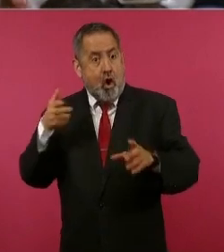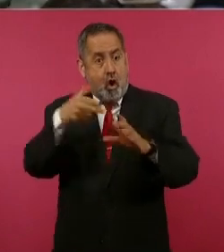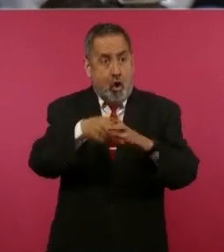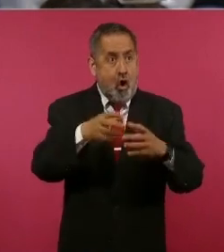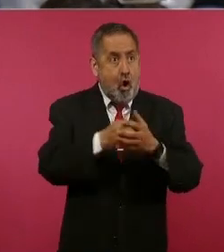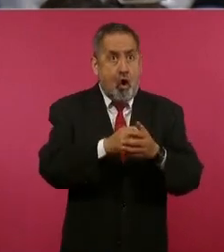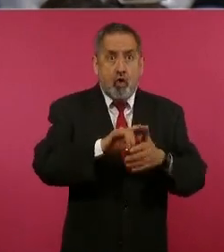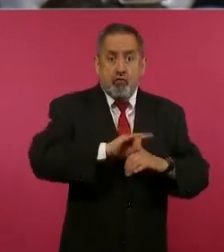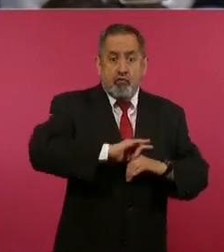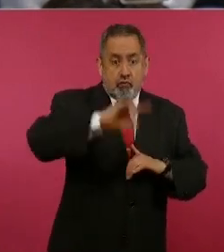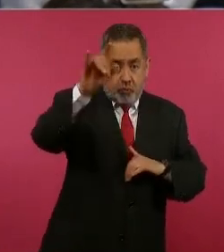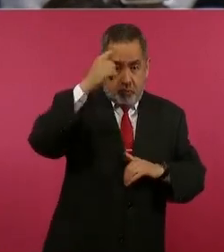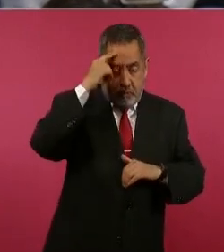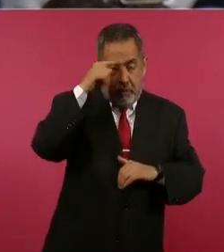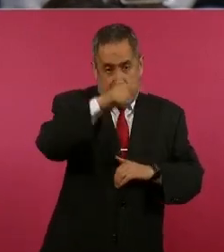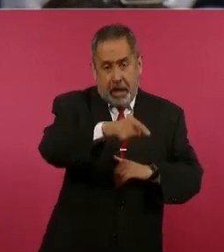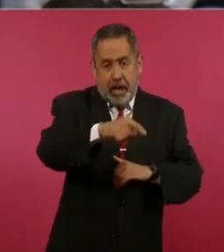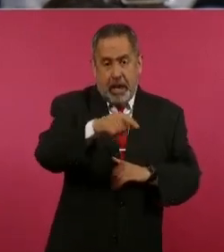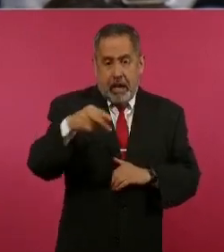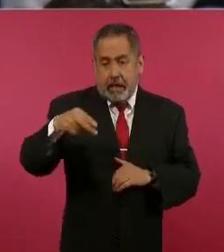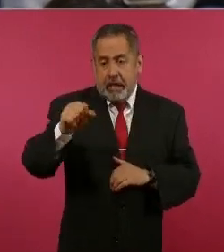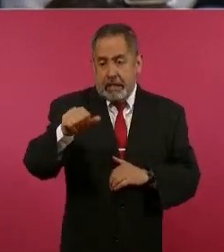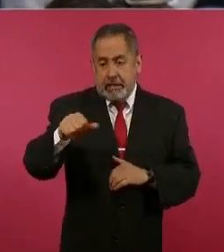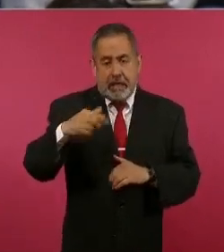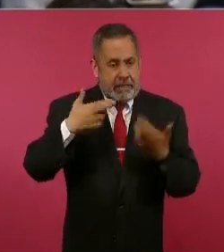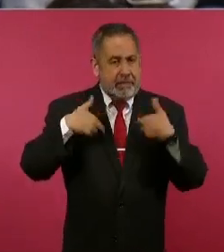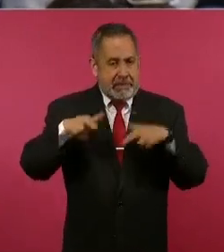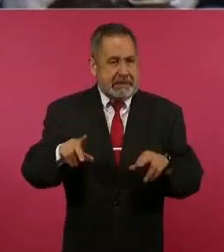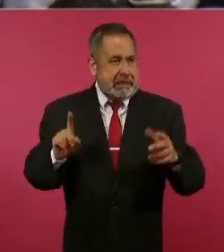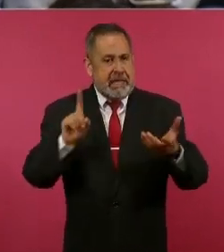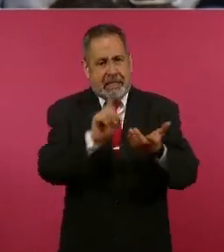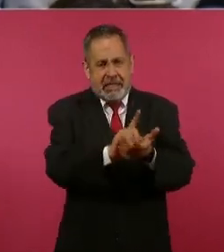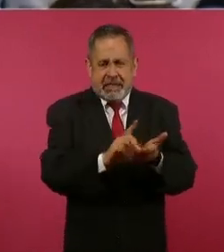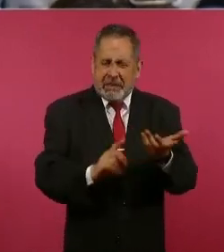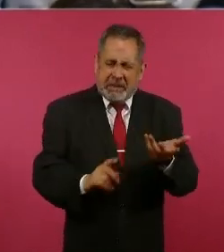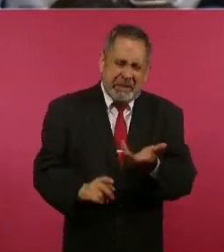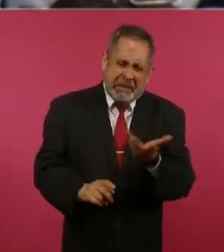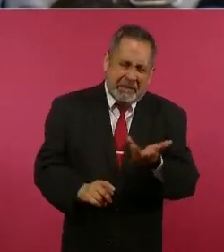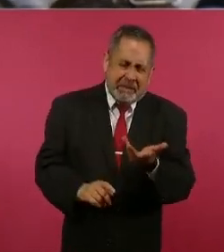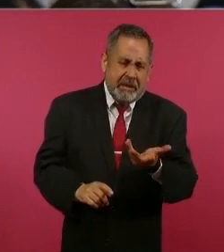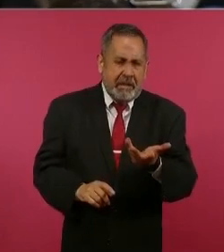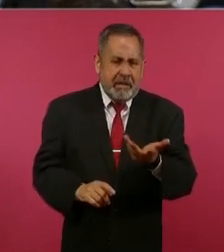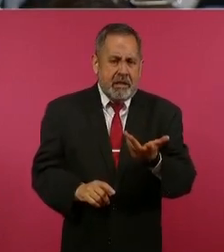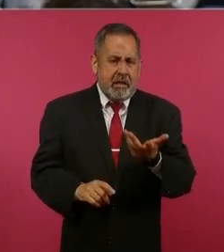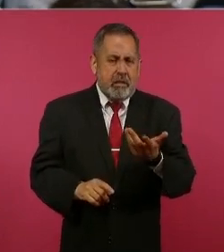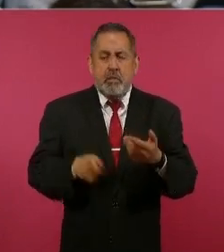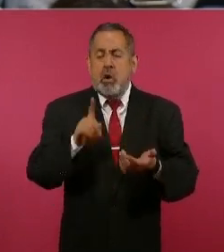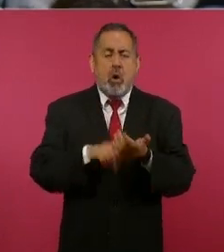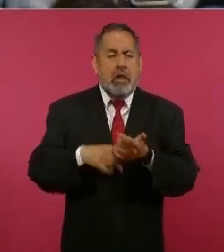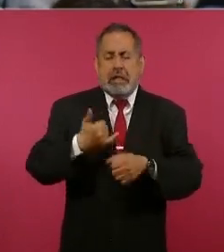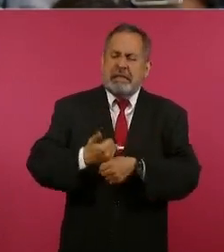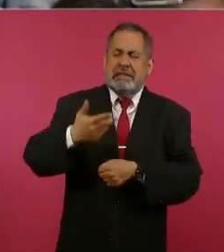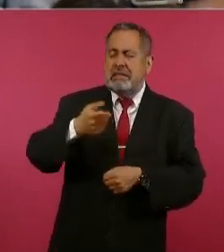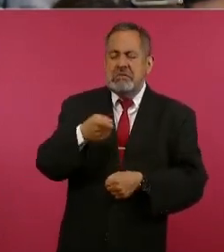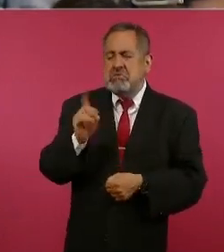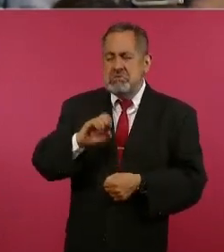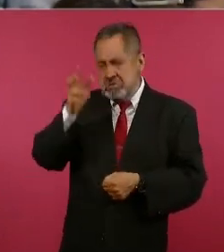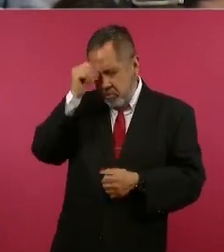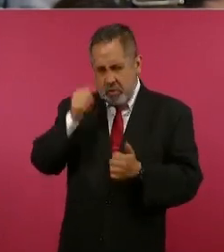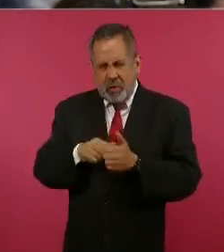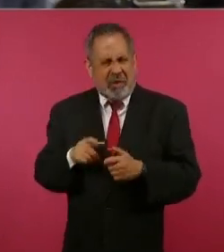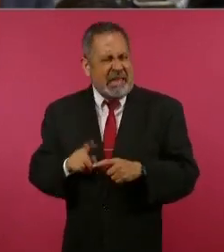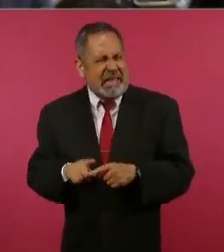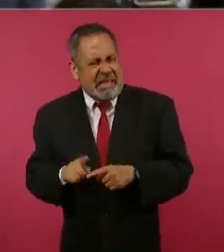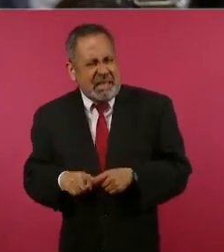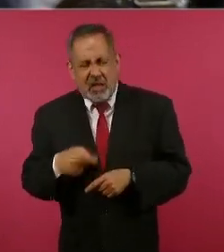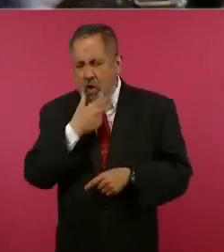bueno, más bien para que represente a México, pero ahí hubo una inconformidad